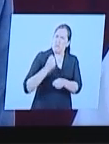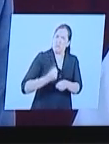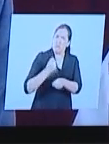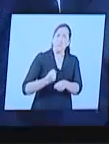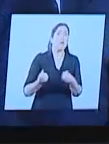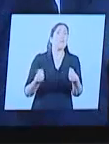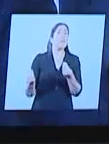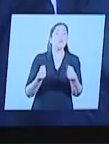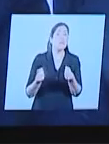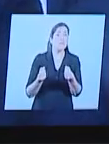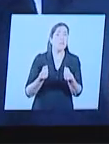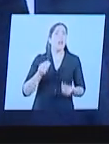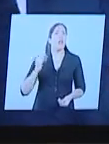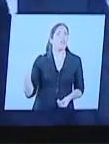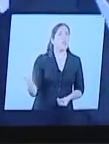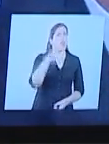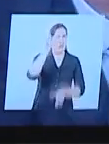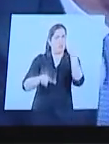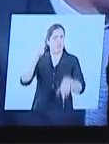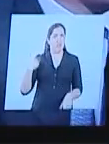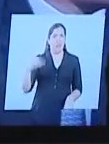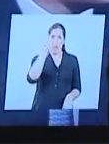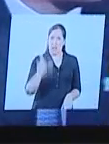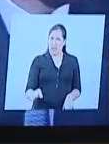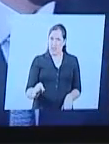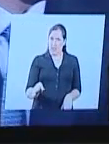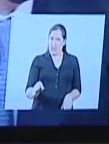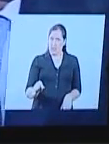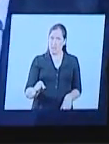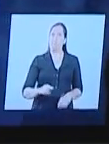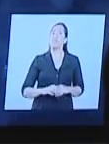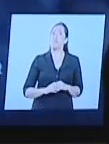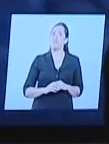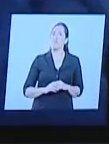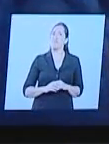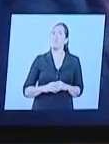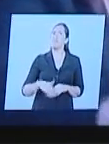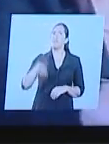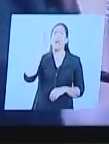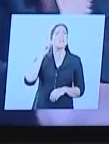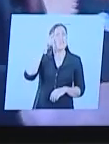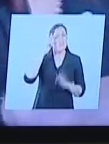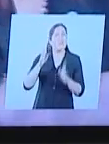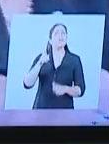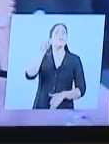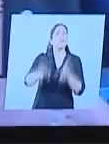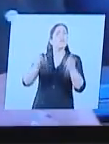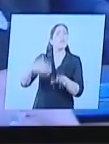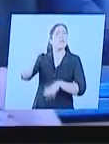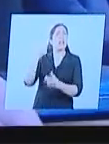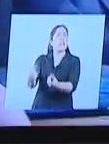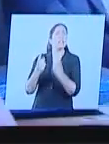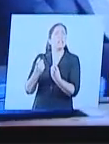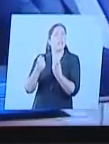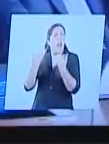las dudas que sembraba el kirchnerismo era que no se iba a ocupar de los pobres y que iba a quitar los subsidios? Entonces volvió a